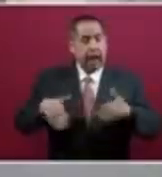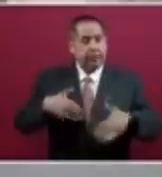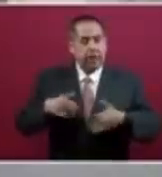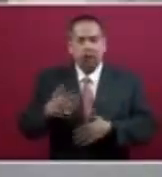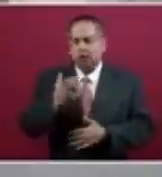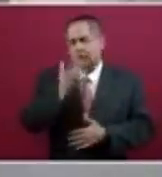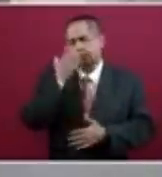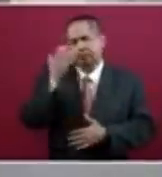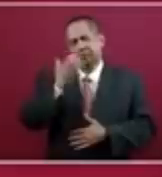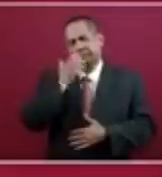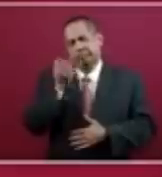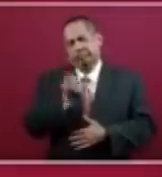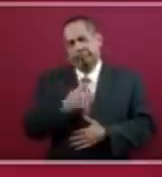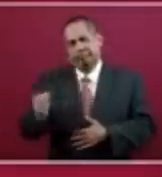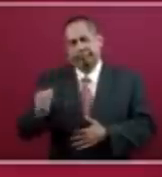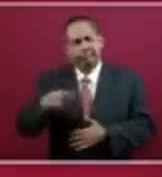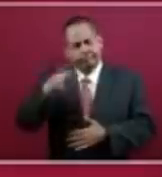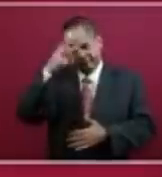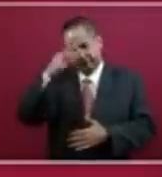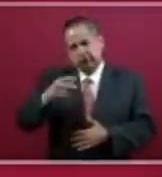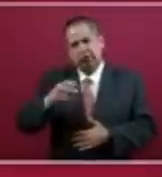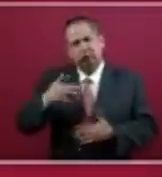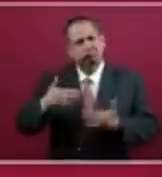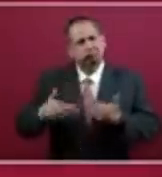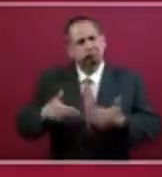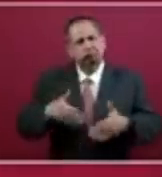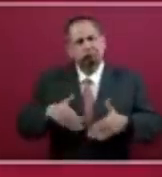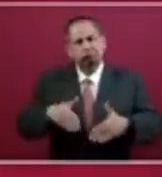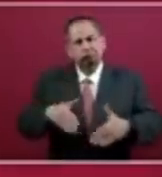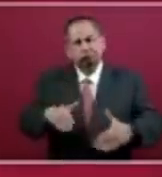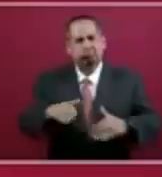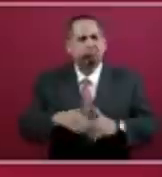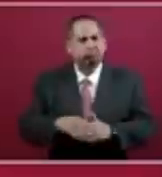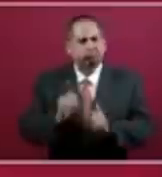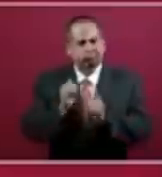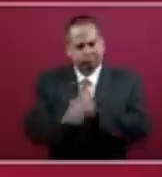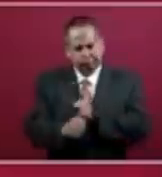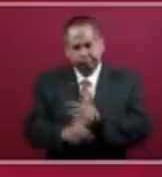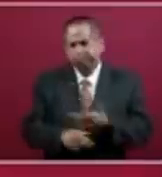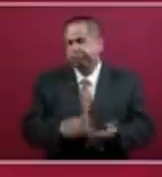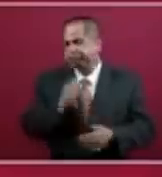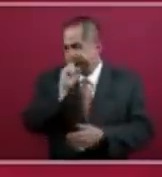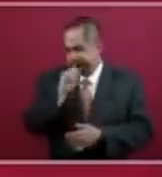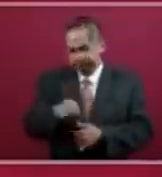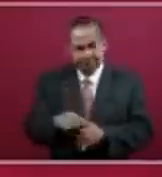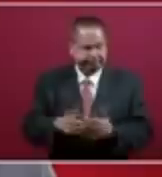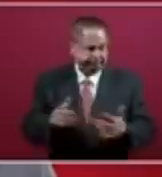tradición que tenemos en este deporte, lo mismo.